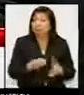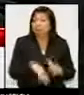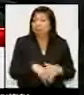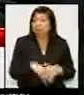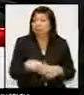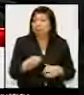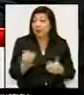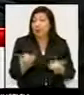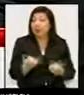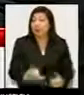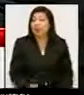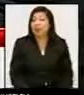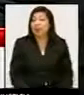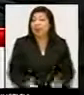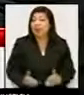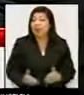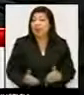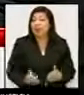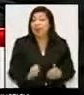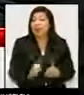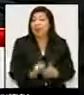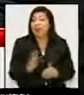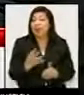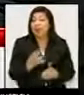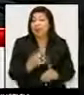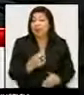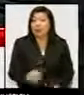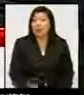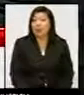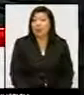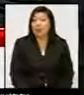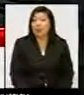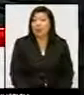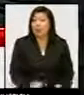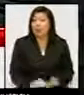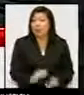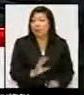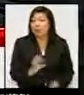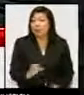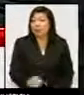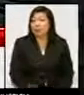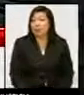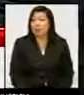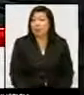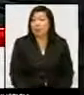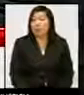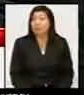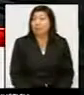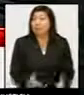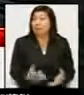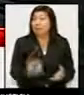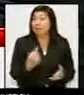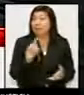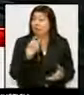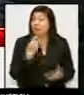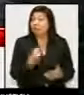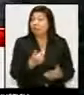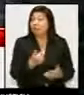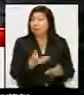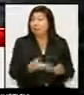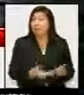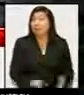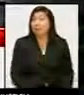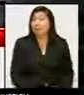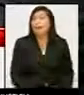a estos de Camino Inca, entonces son 5.400 más 500 de Camino Inca. Y queremos tener otro acceso